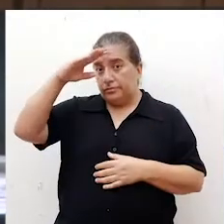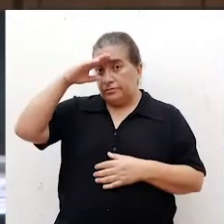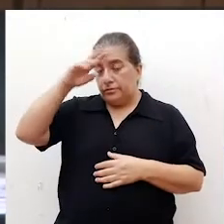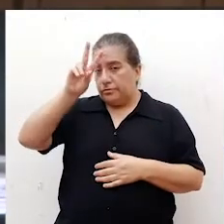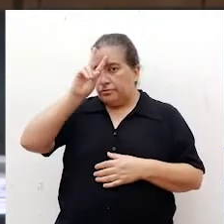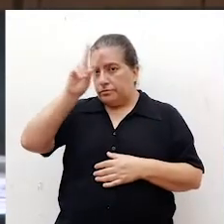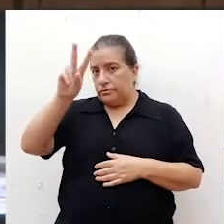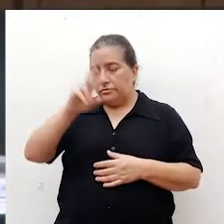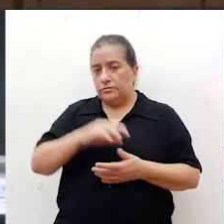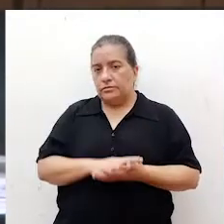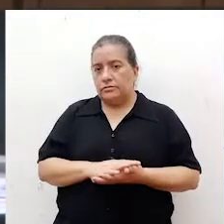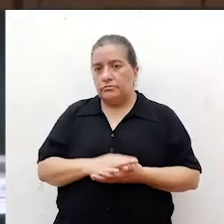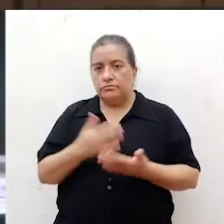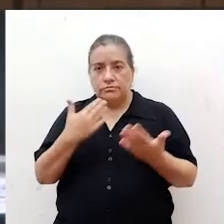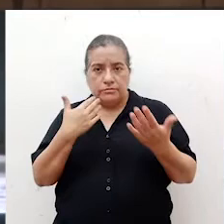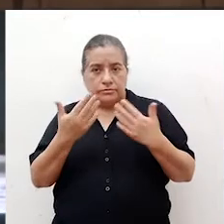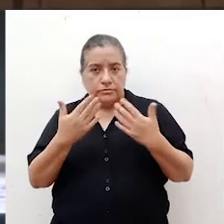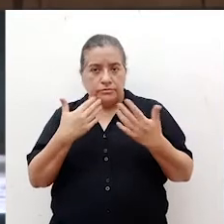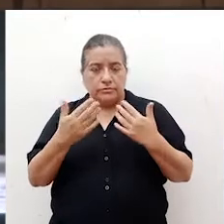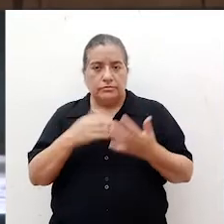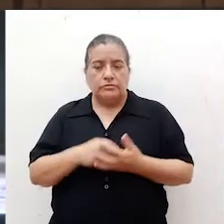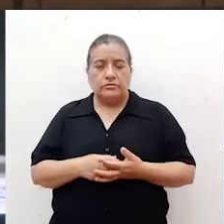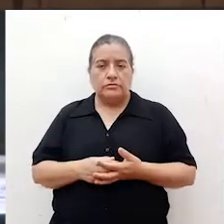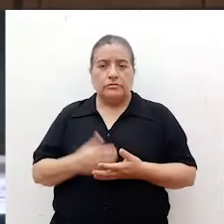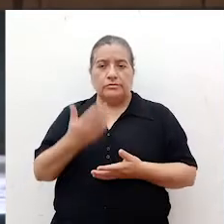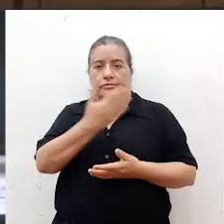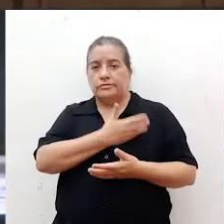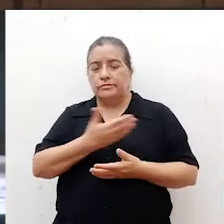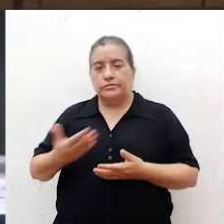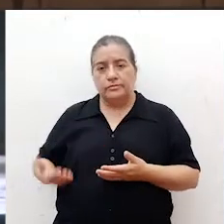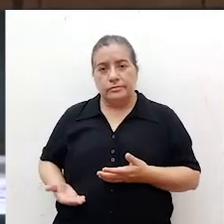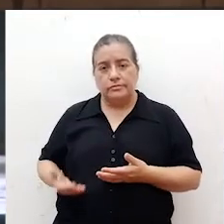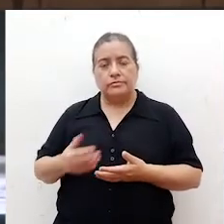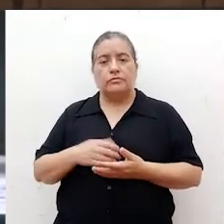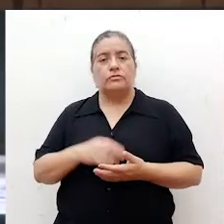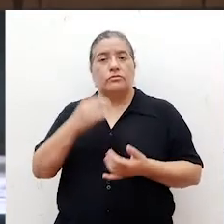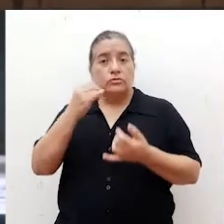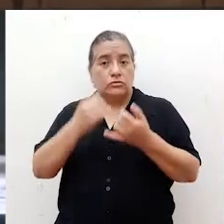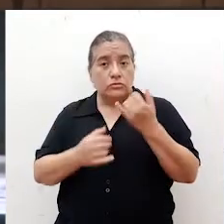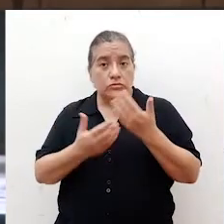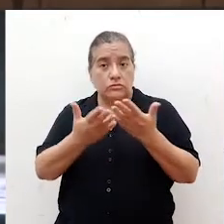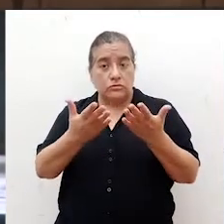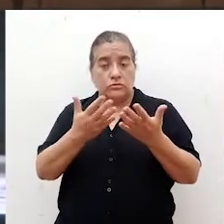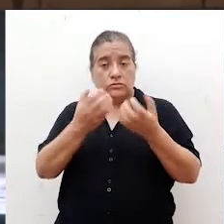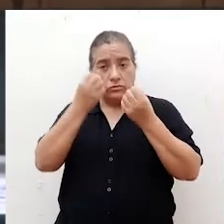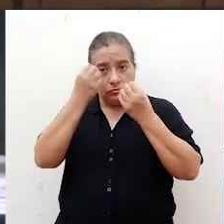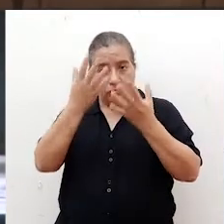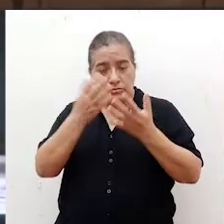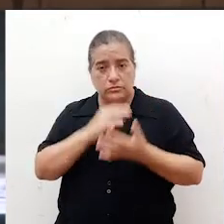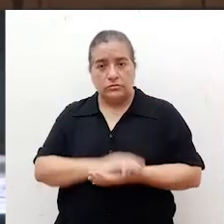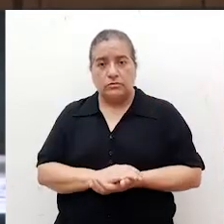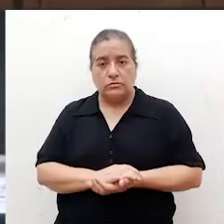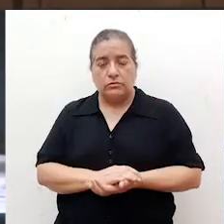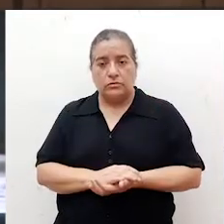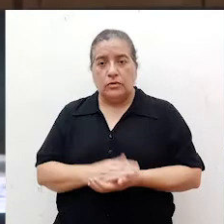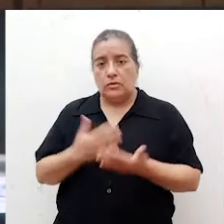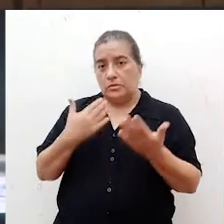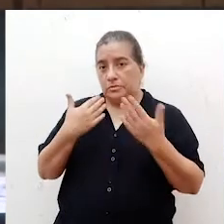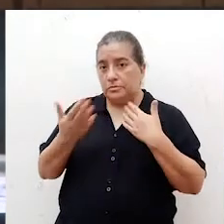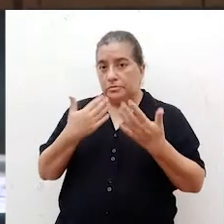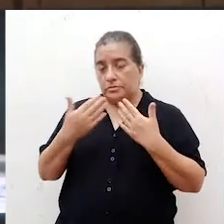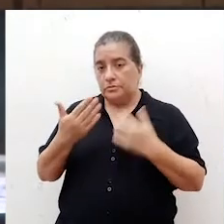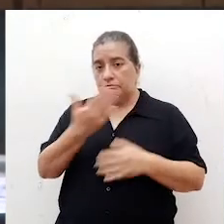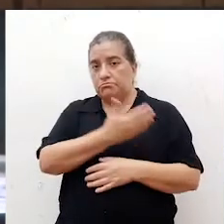sometidos por parte de la Defensoría a una supervisión. Estos planes, como ya lo dijimos con antelación,